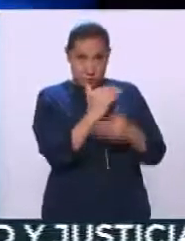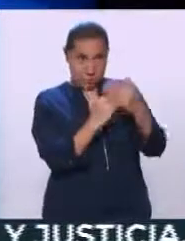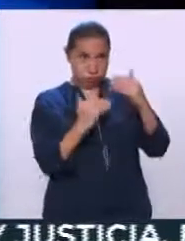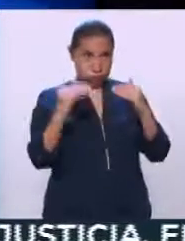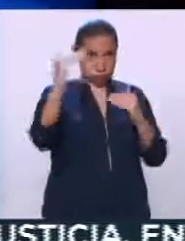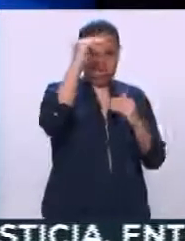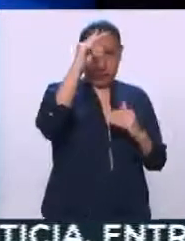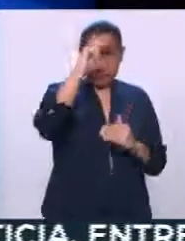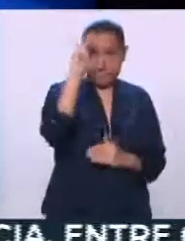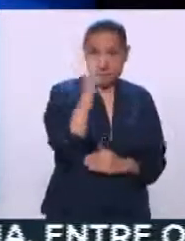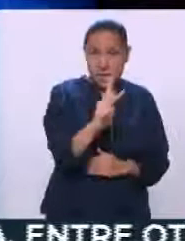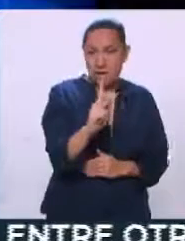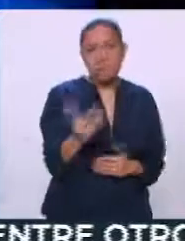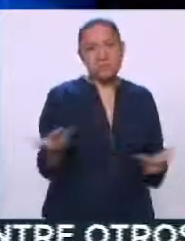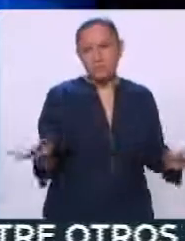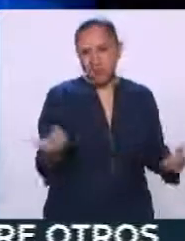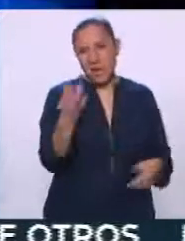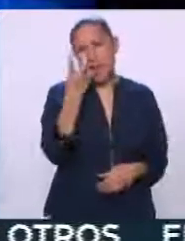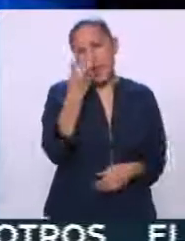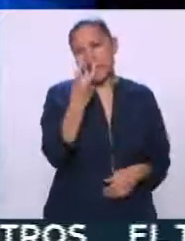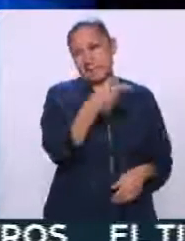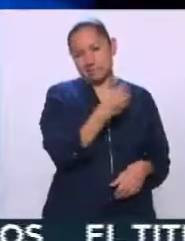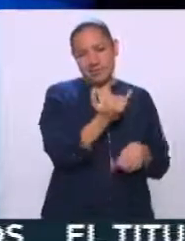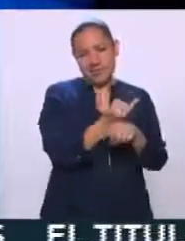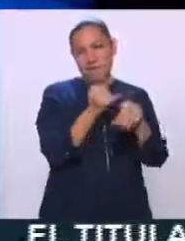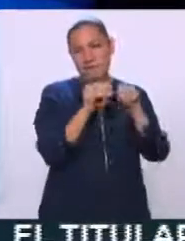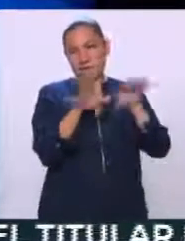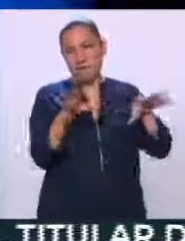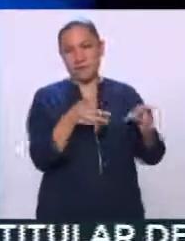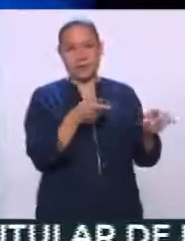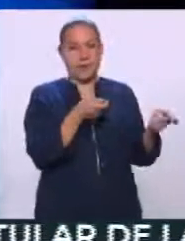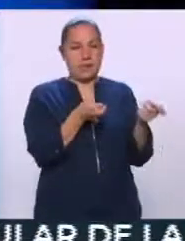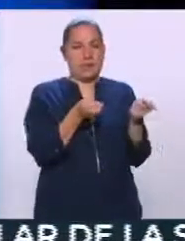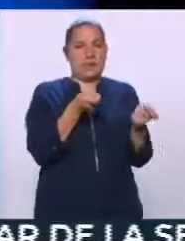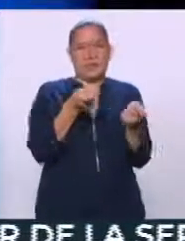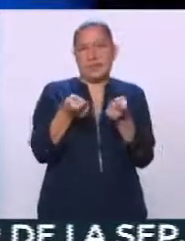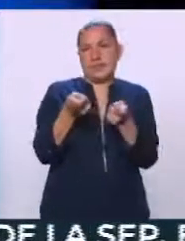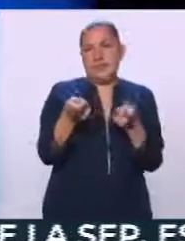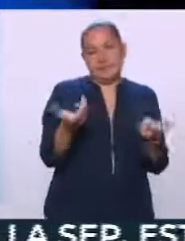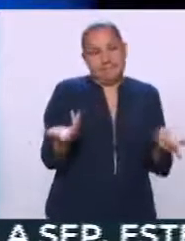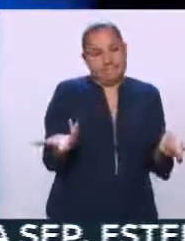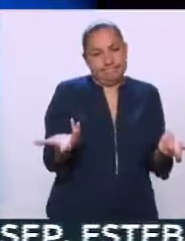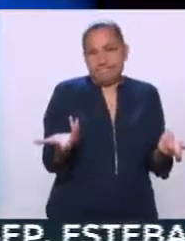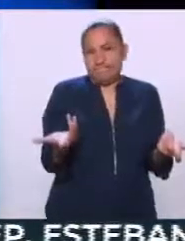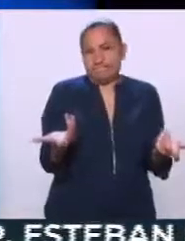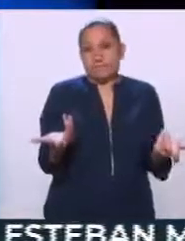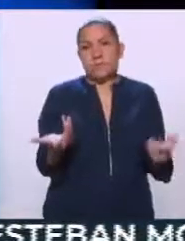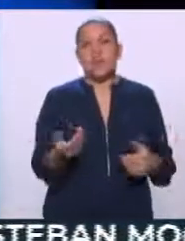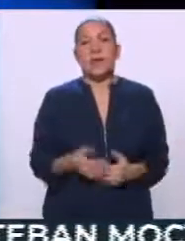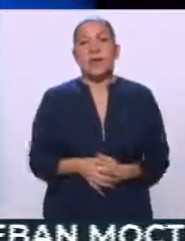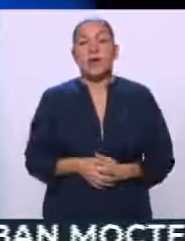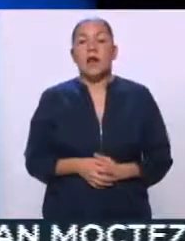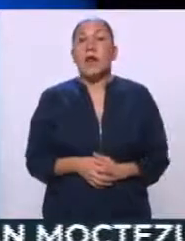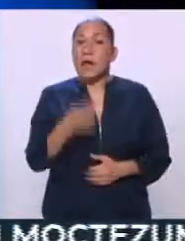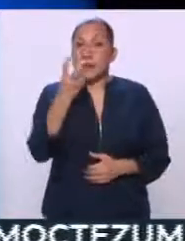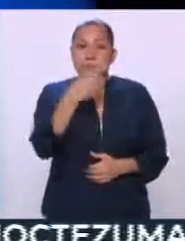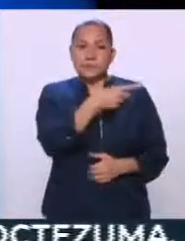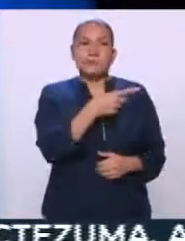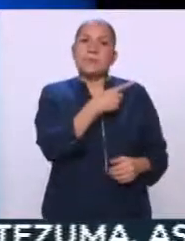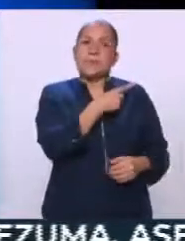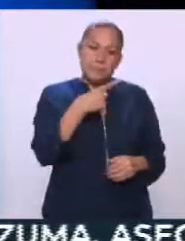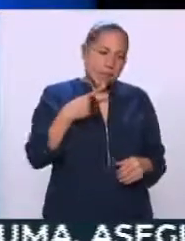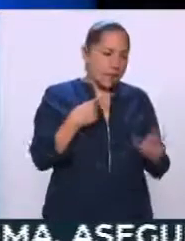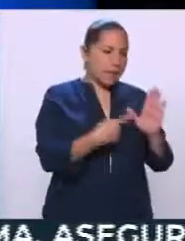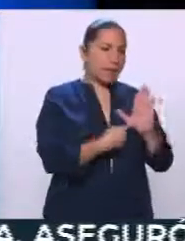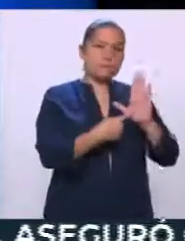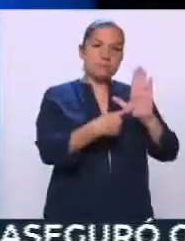digo, hay formas de manipular la información, ¿no? Y es normalmente lo que se recurre. O sea, una es, como ya comentaba, presentarlo en términos absolutos,